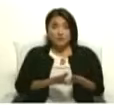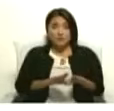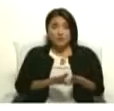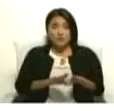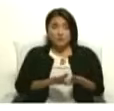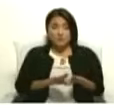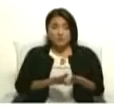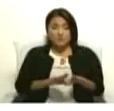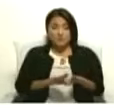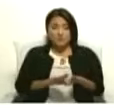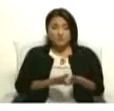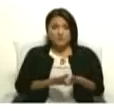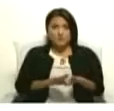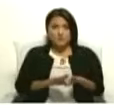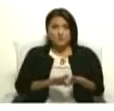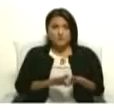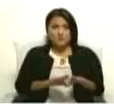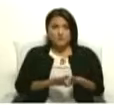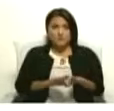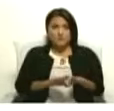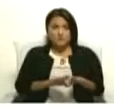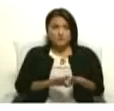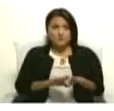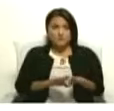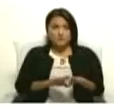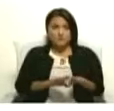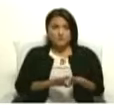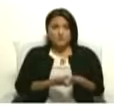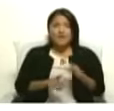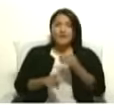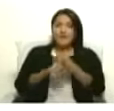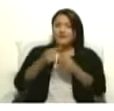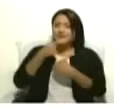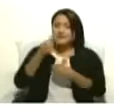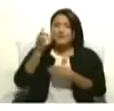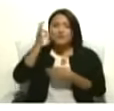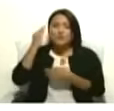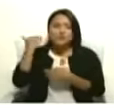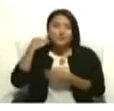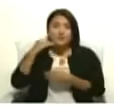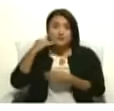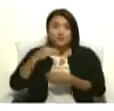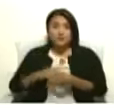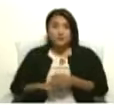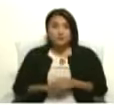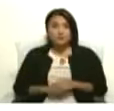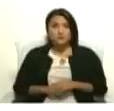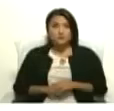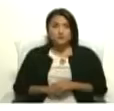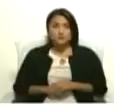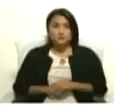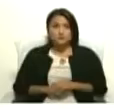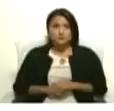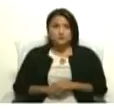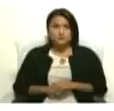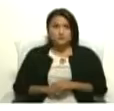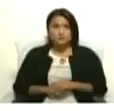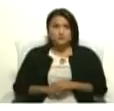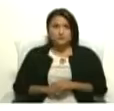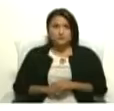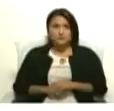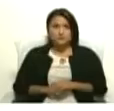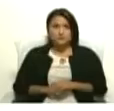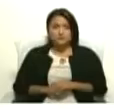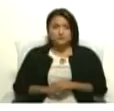una declaración traducida en ex la Machado y calificó el intento de anexión